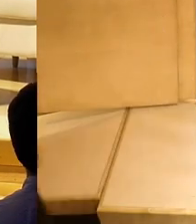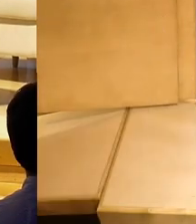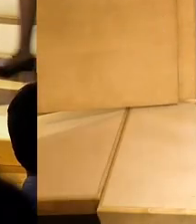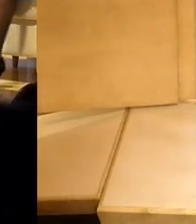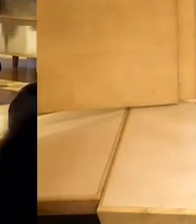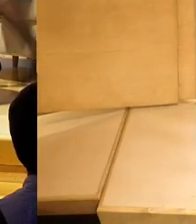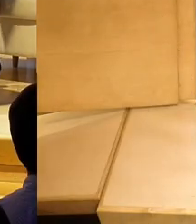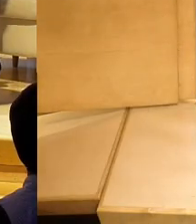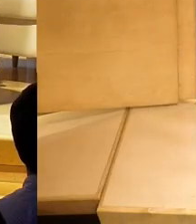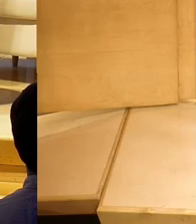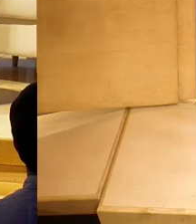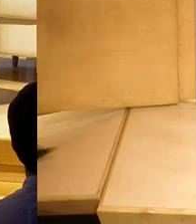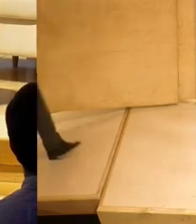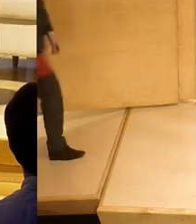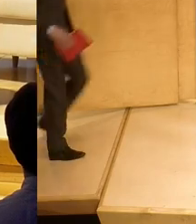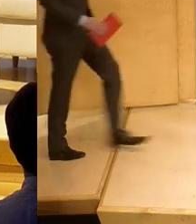Muy bien.